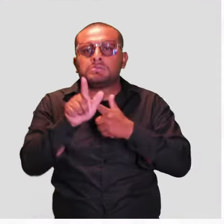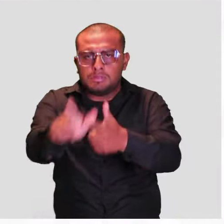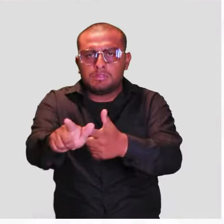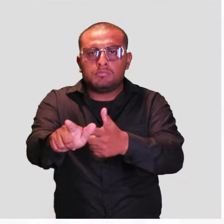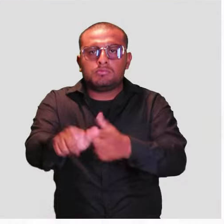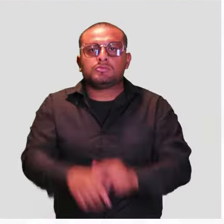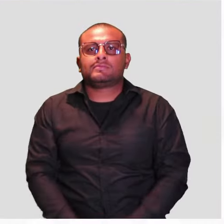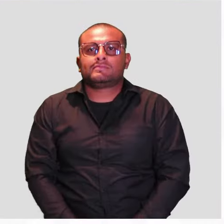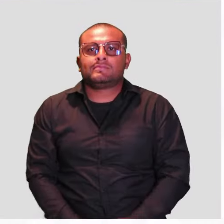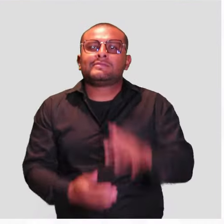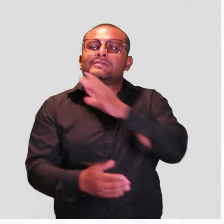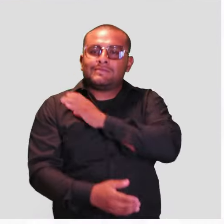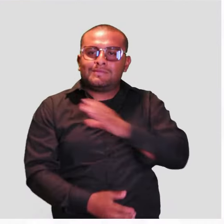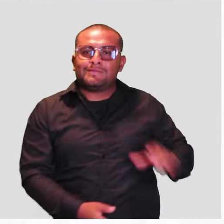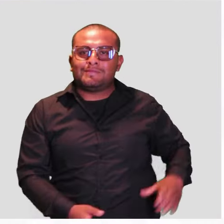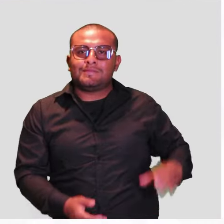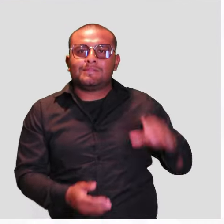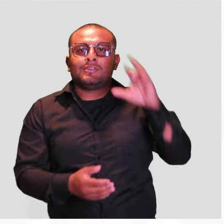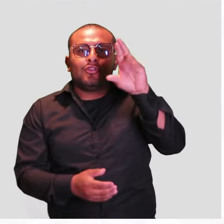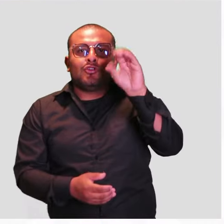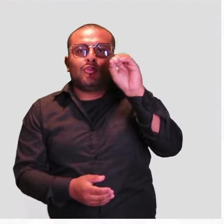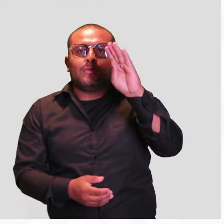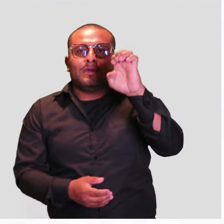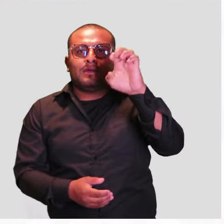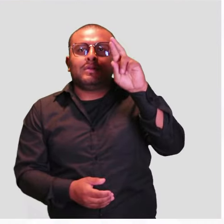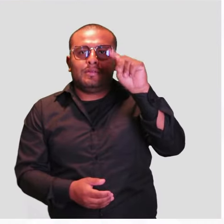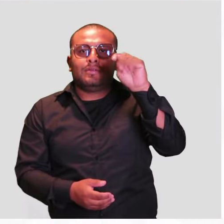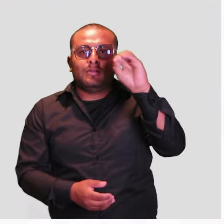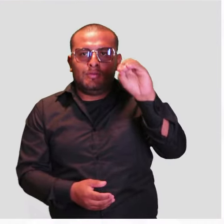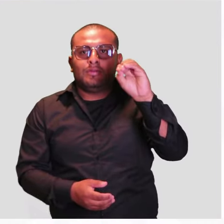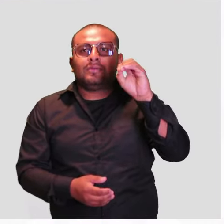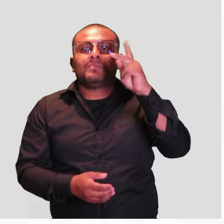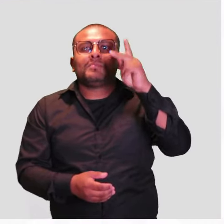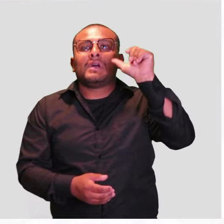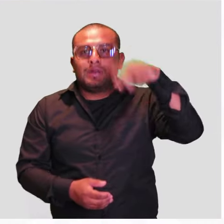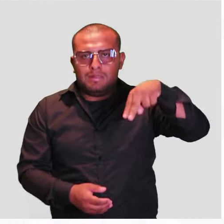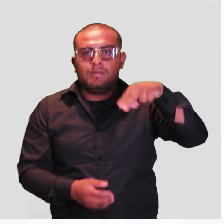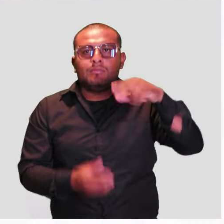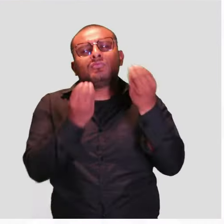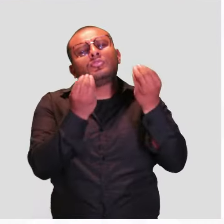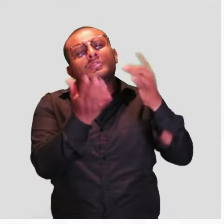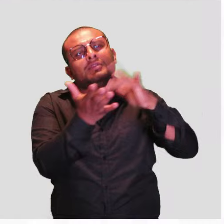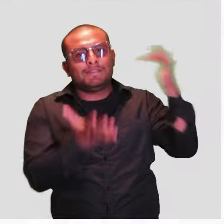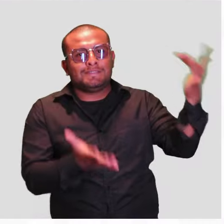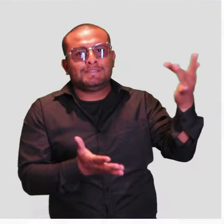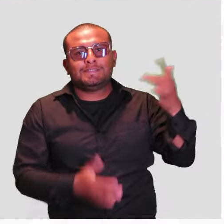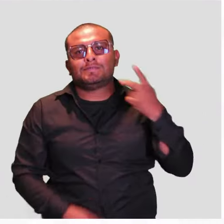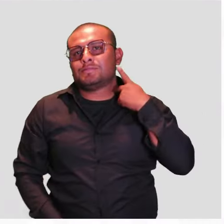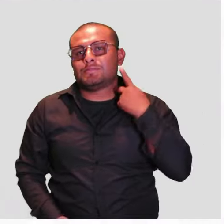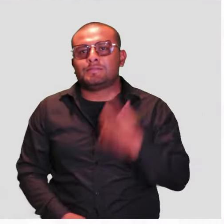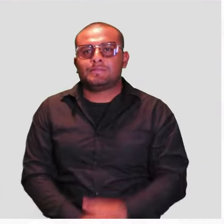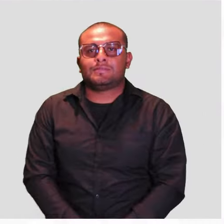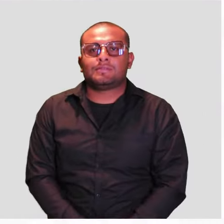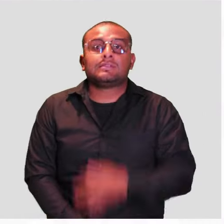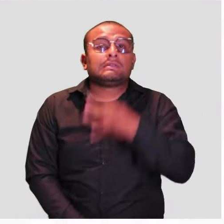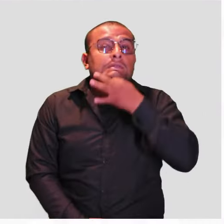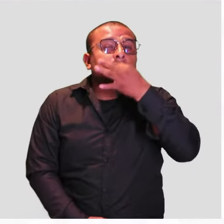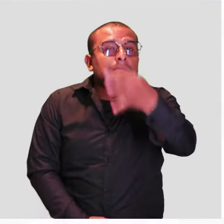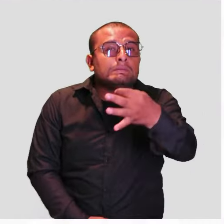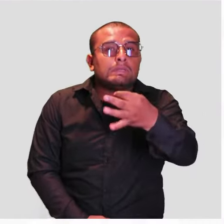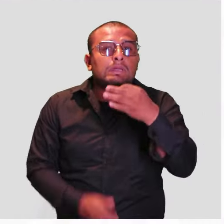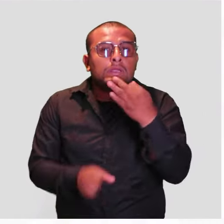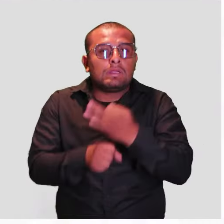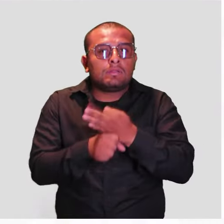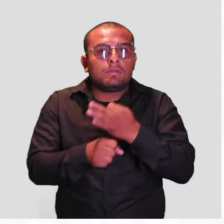Gracias, candidato Roberto Carlos Cabrera Valencia, del Partido Acción Nacional. Solo le hago la acotación, candidato. Le restan